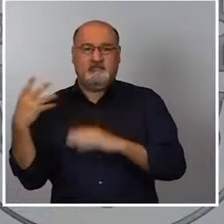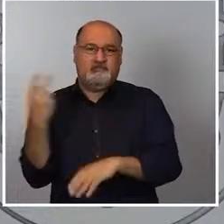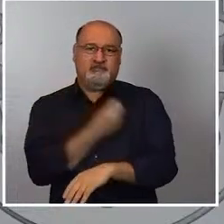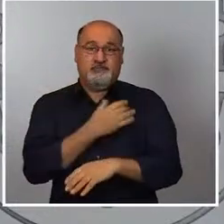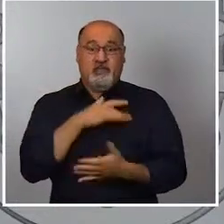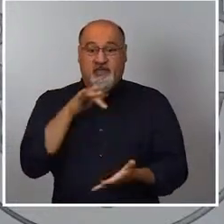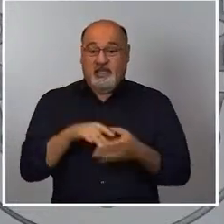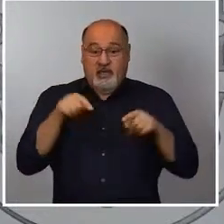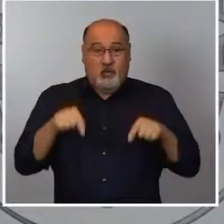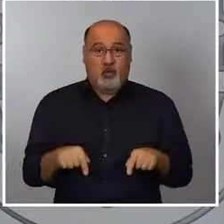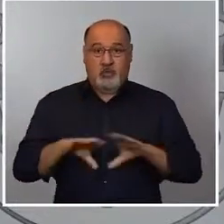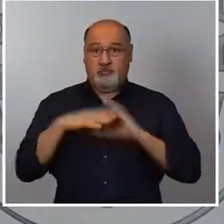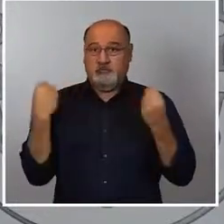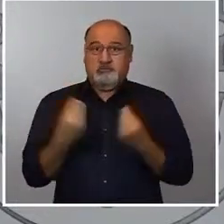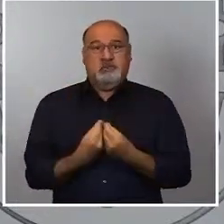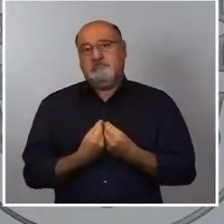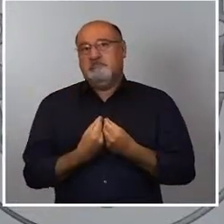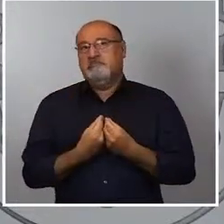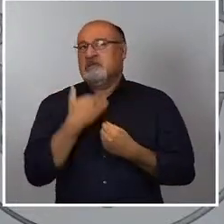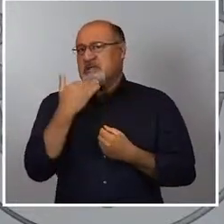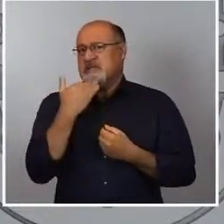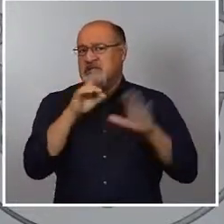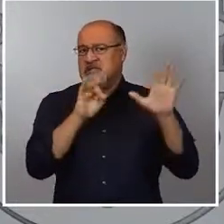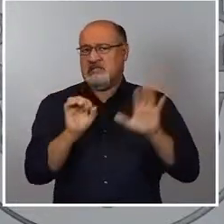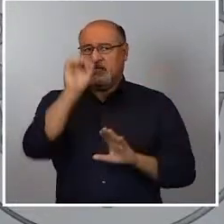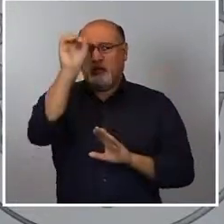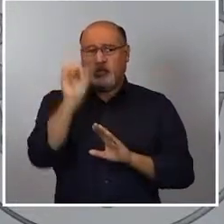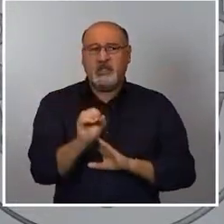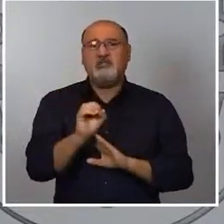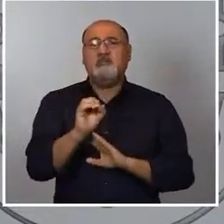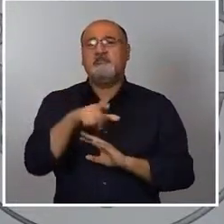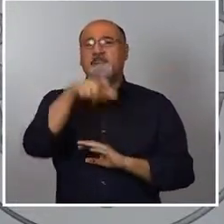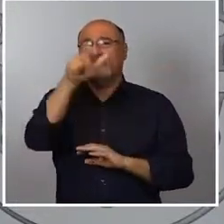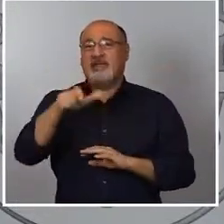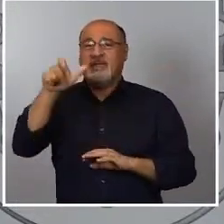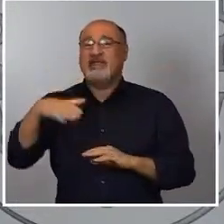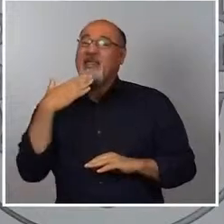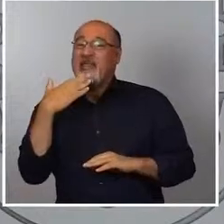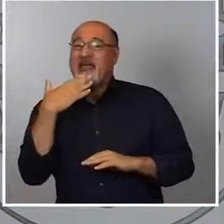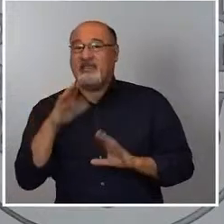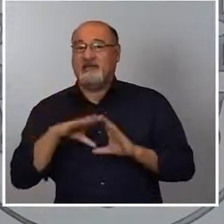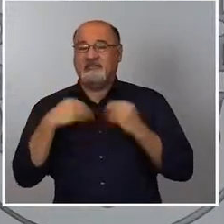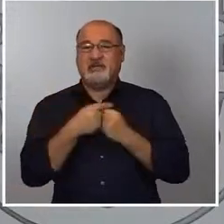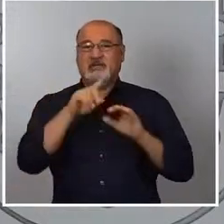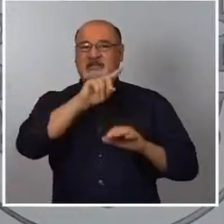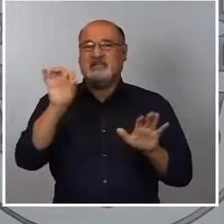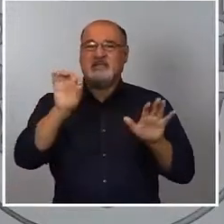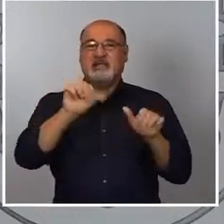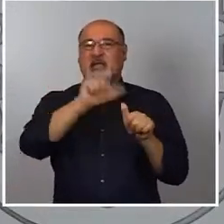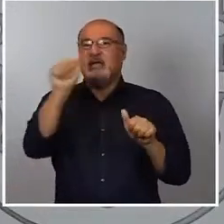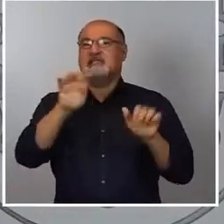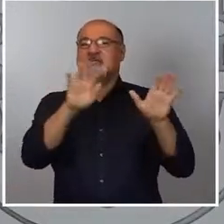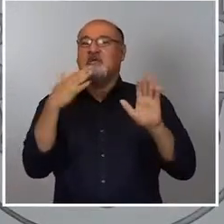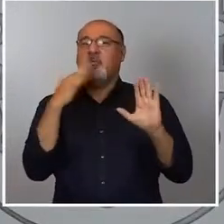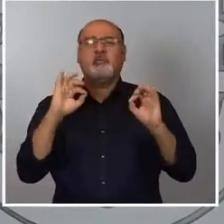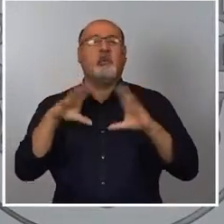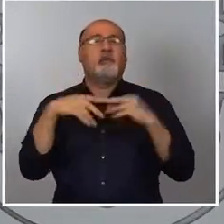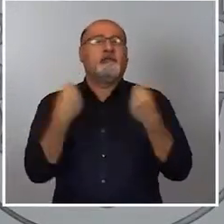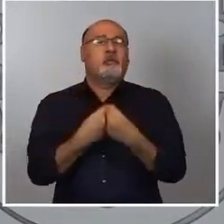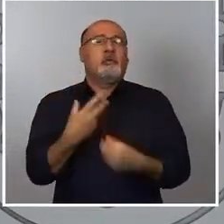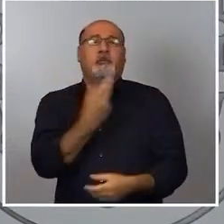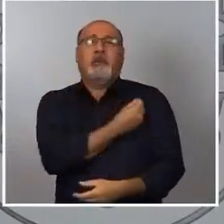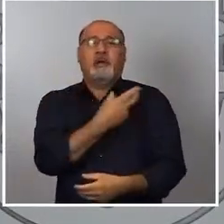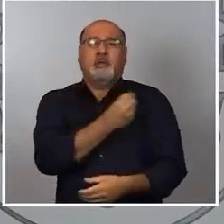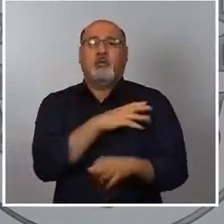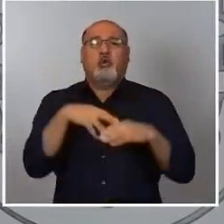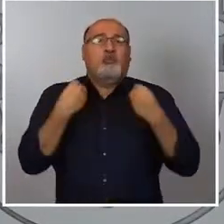tienen un 60 por ciento las personas comprendidas en este tramo de edad un pre 60 por ciento de pauta completa tras